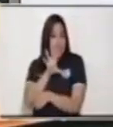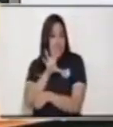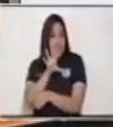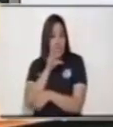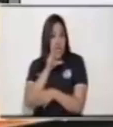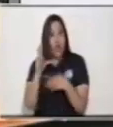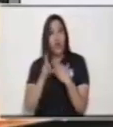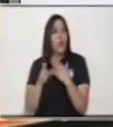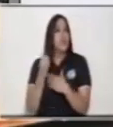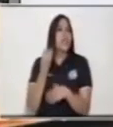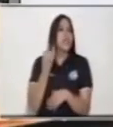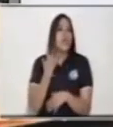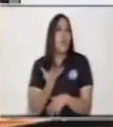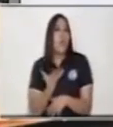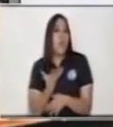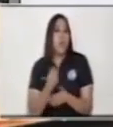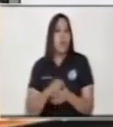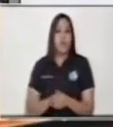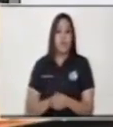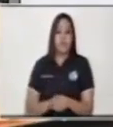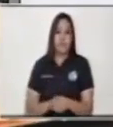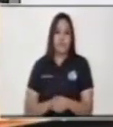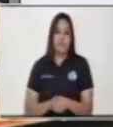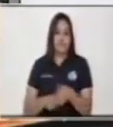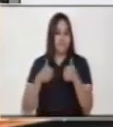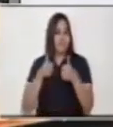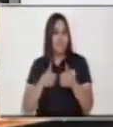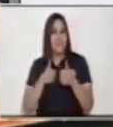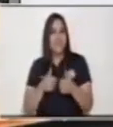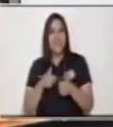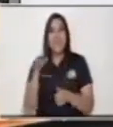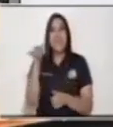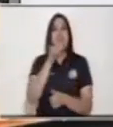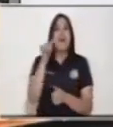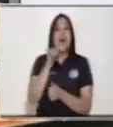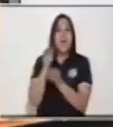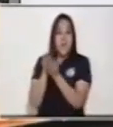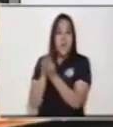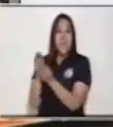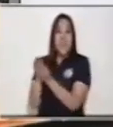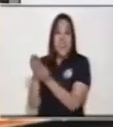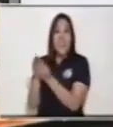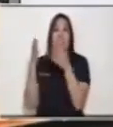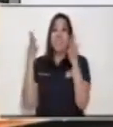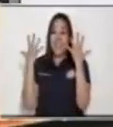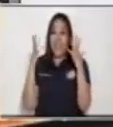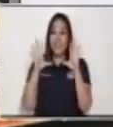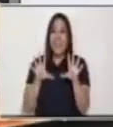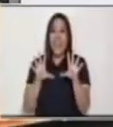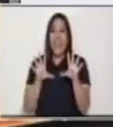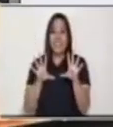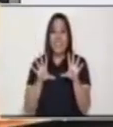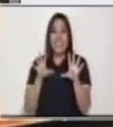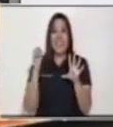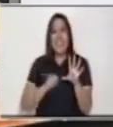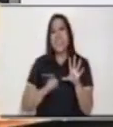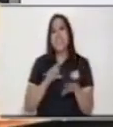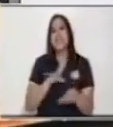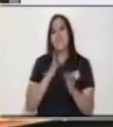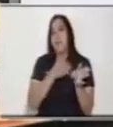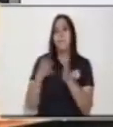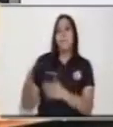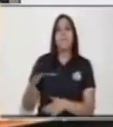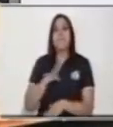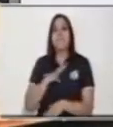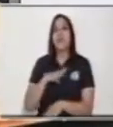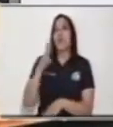5 cosas, ¿cuánto es? Muy bien, como las ranas, 10. ¿Y si tengo 2 grupos